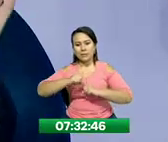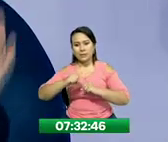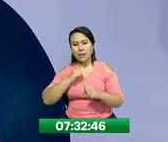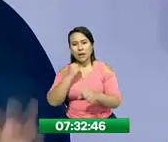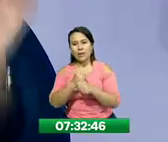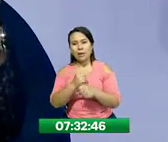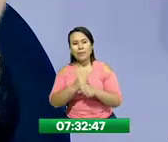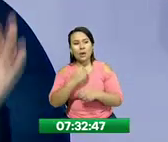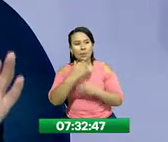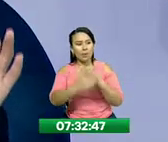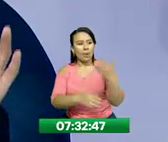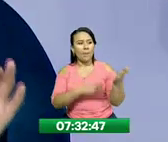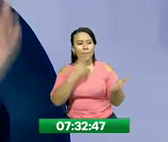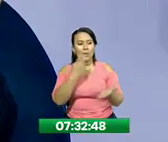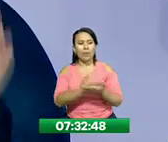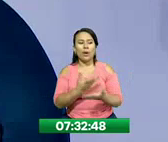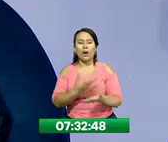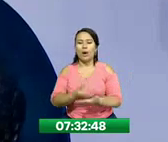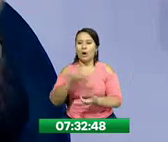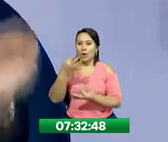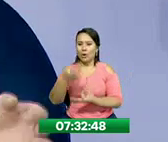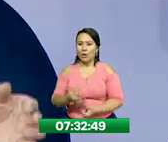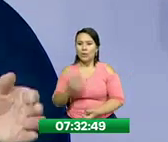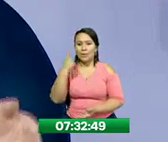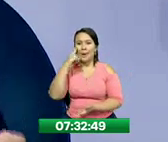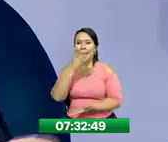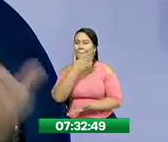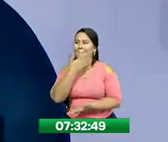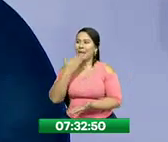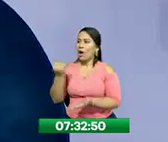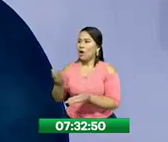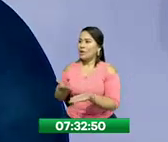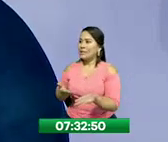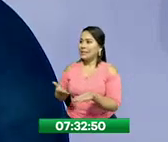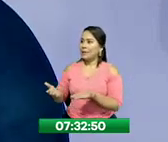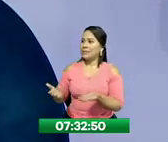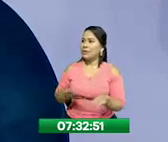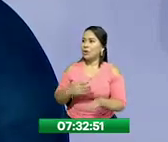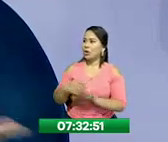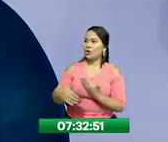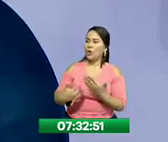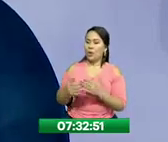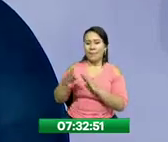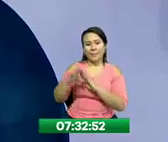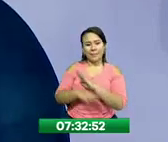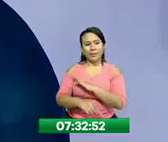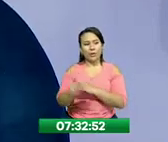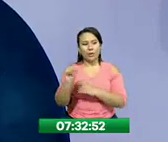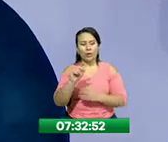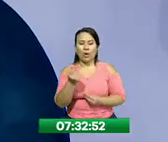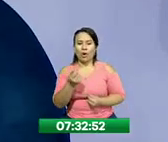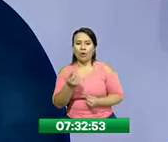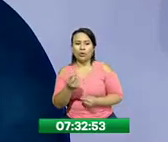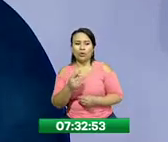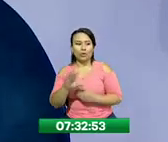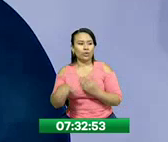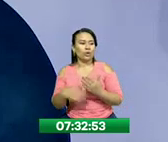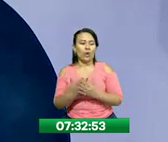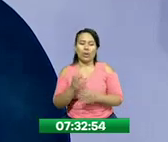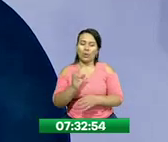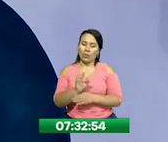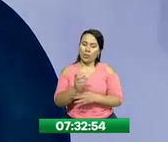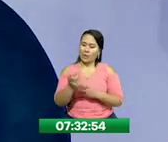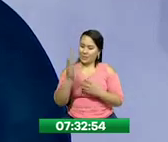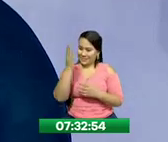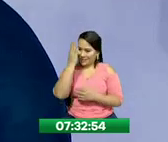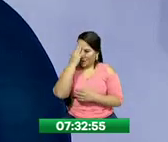Encontrar los procesos correctos para dar el mejor servicio con los menores costos involucrados. Y es una pena porque el capital